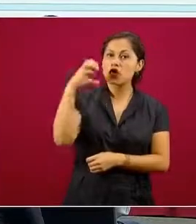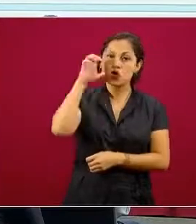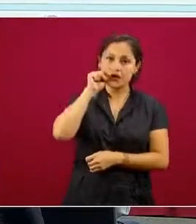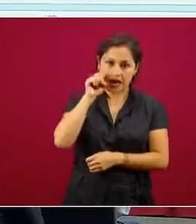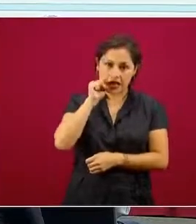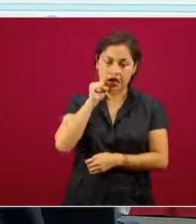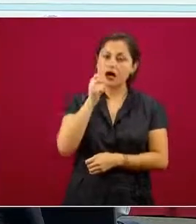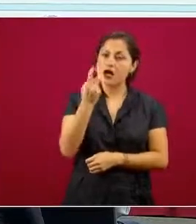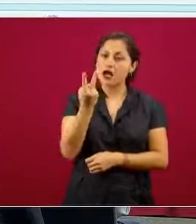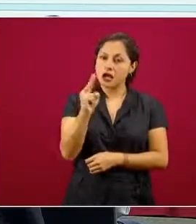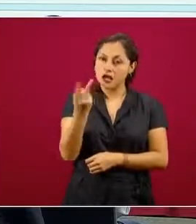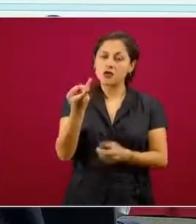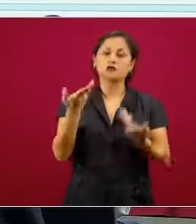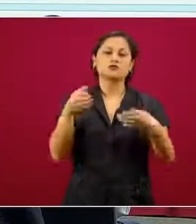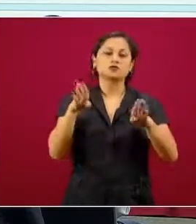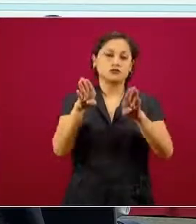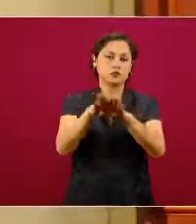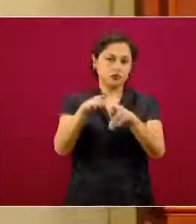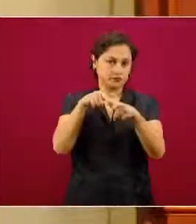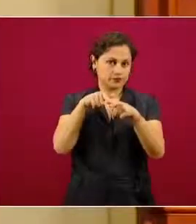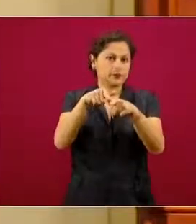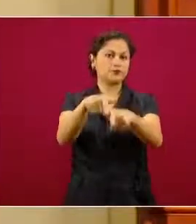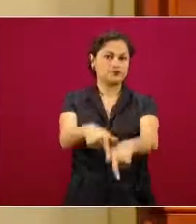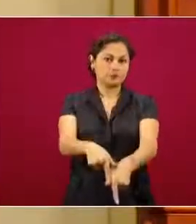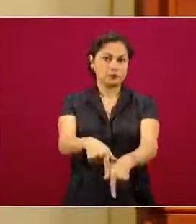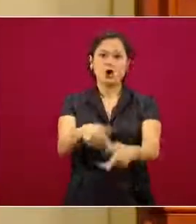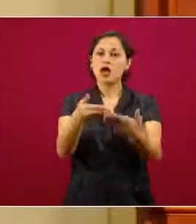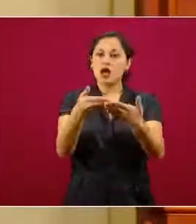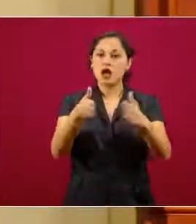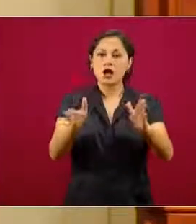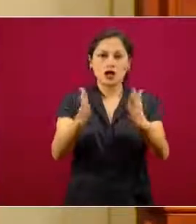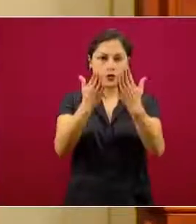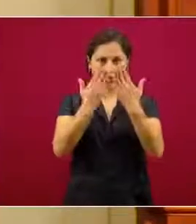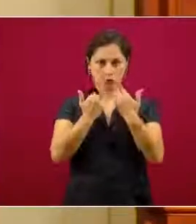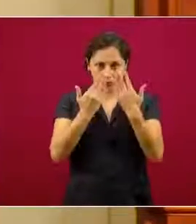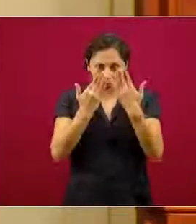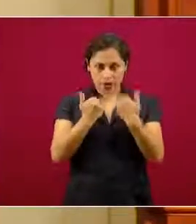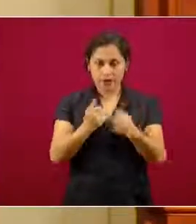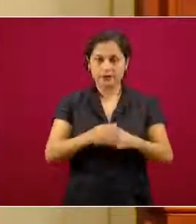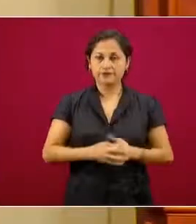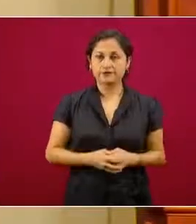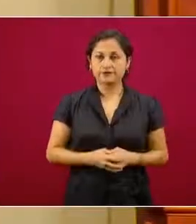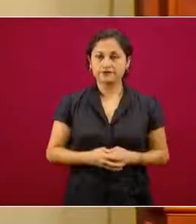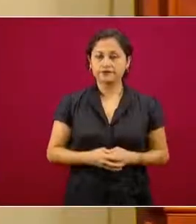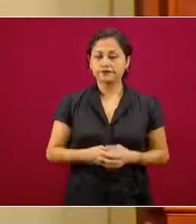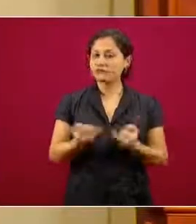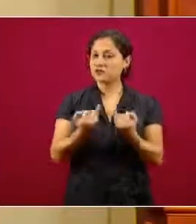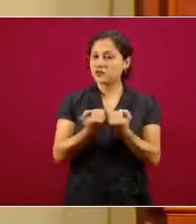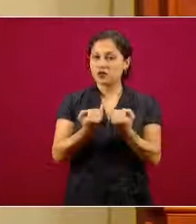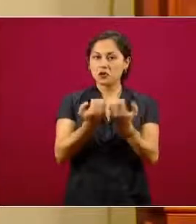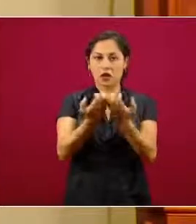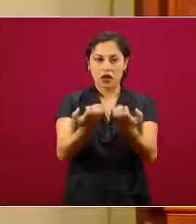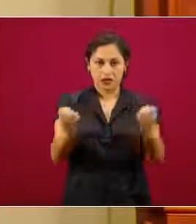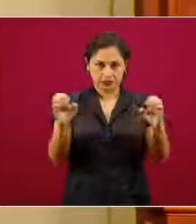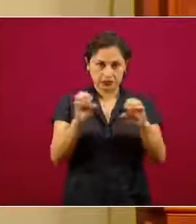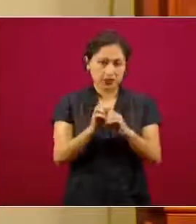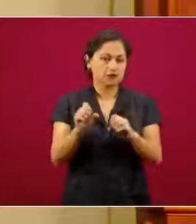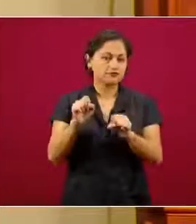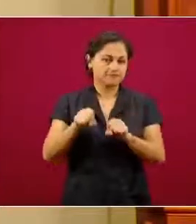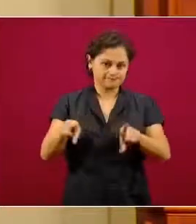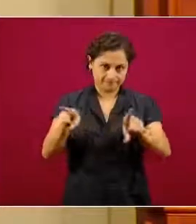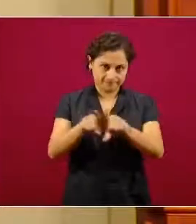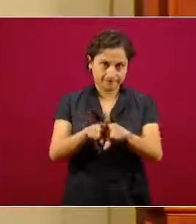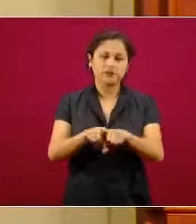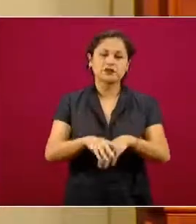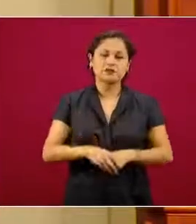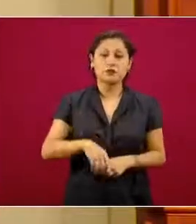deben de brindar sus servicios sin ninguna posibilidad de aforo, al igual que los estadios. Esto todavía veremos una posibilidad de